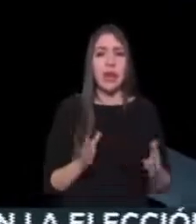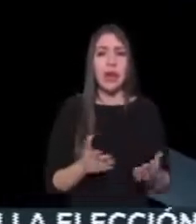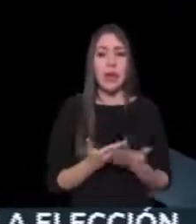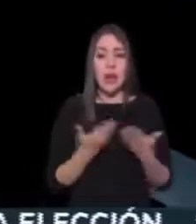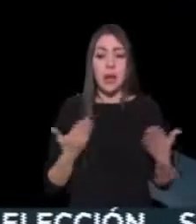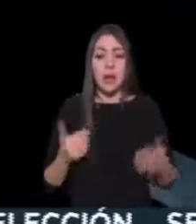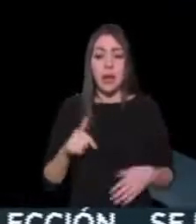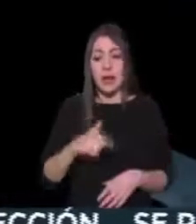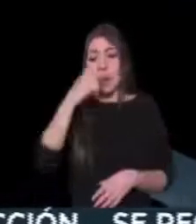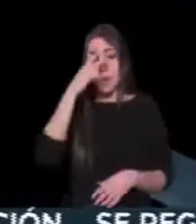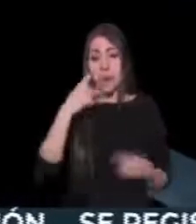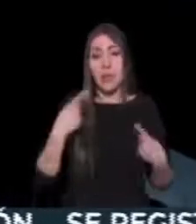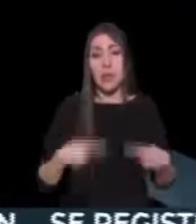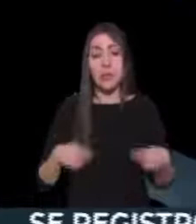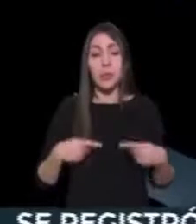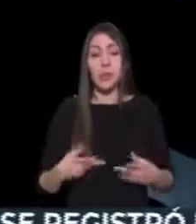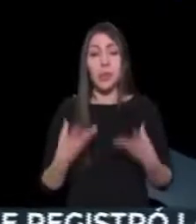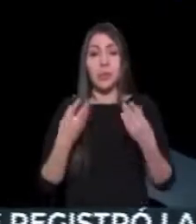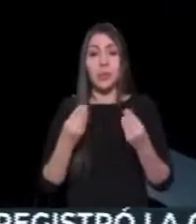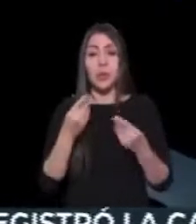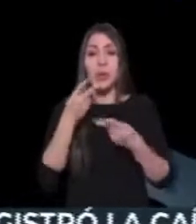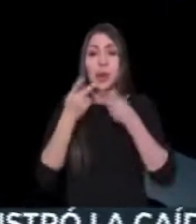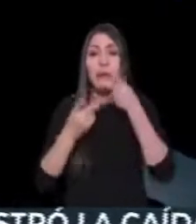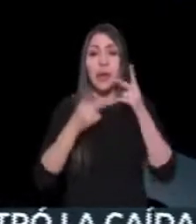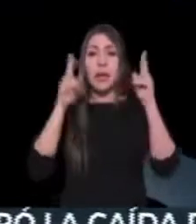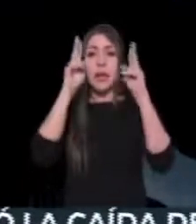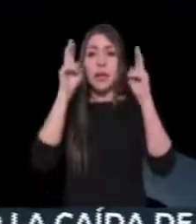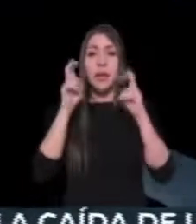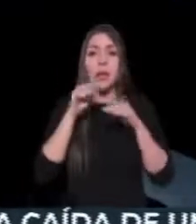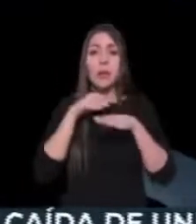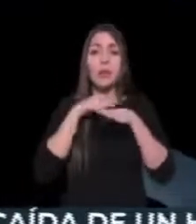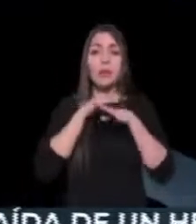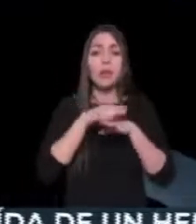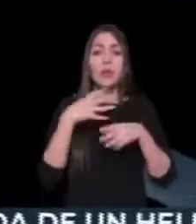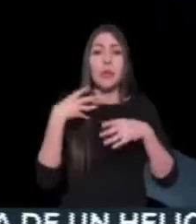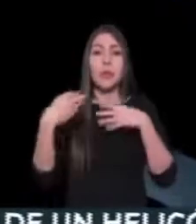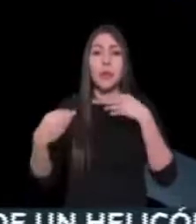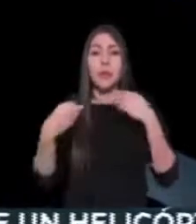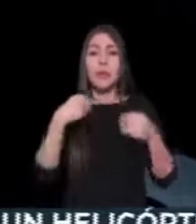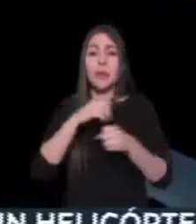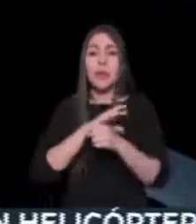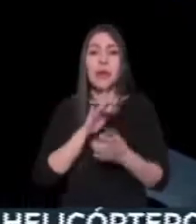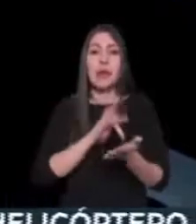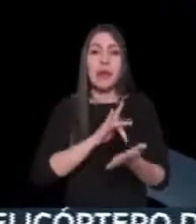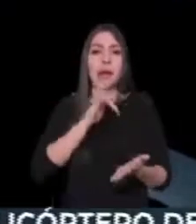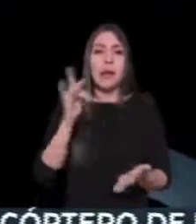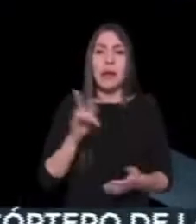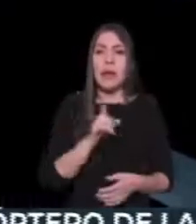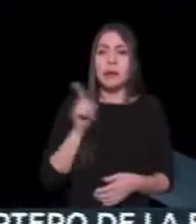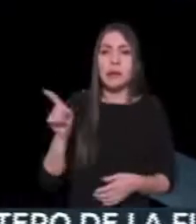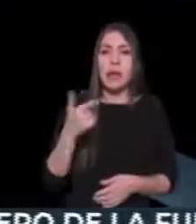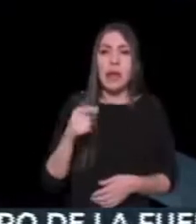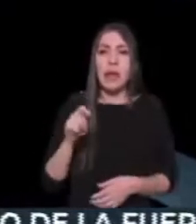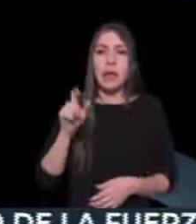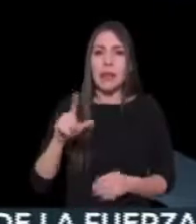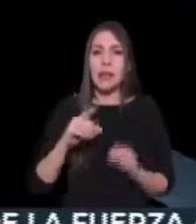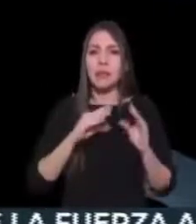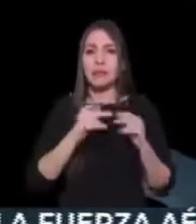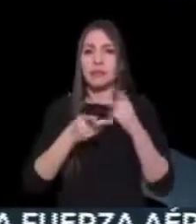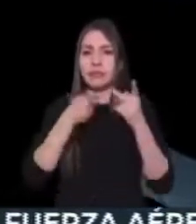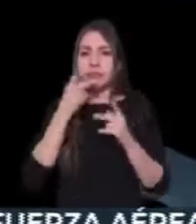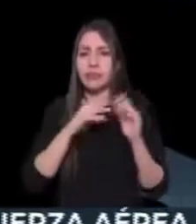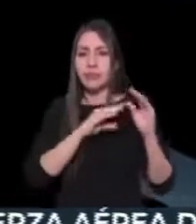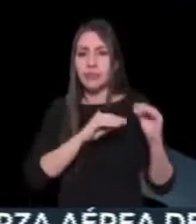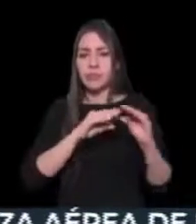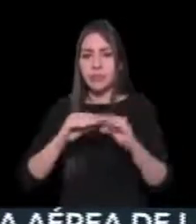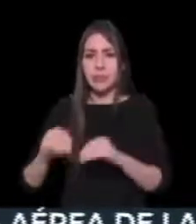día en México utiliza términos epidemiológicos gracias al doctor Hugo López-Gatell. Pero creo que ayer también pasó algo muy